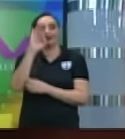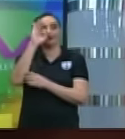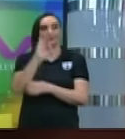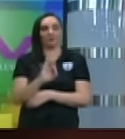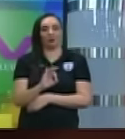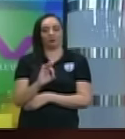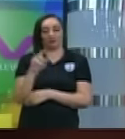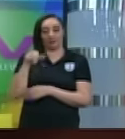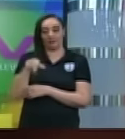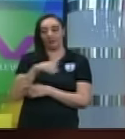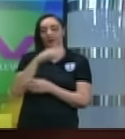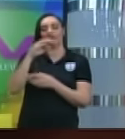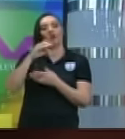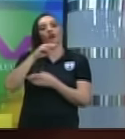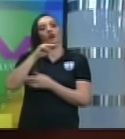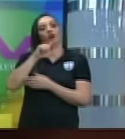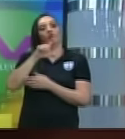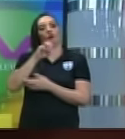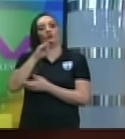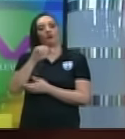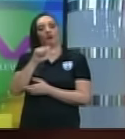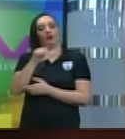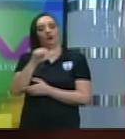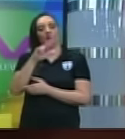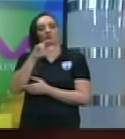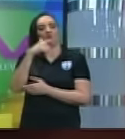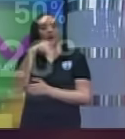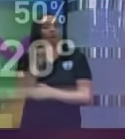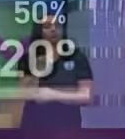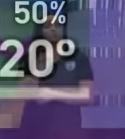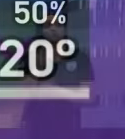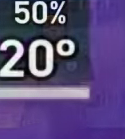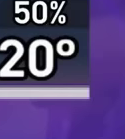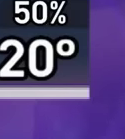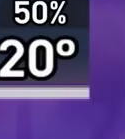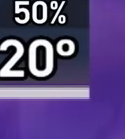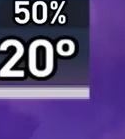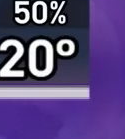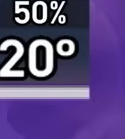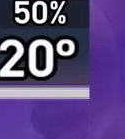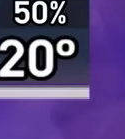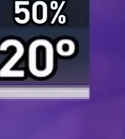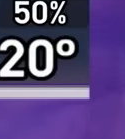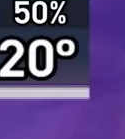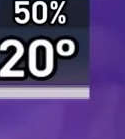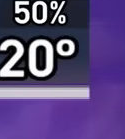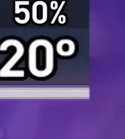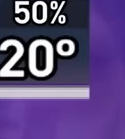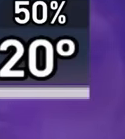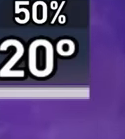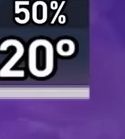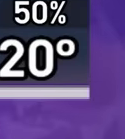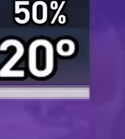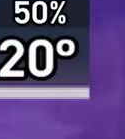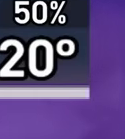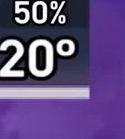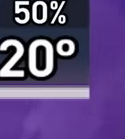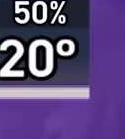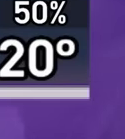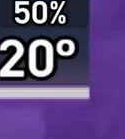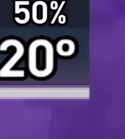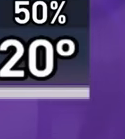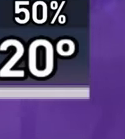centígrados aquí en la Loma Larga, esperando marcar apenas 22 grados, si bien nos va a 23 grados de temperatura máxima, esto